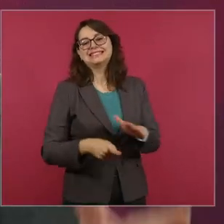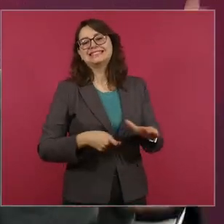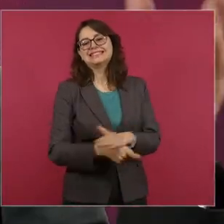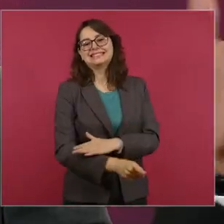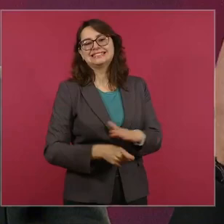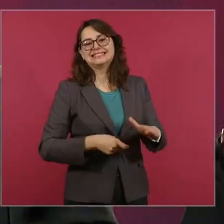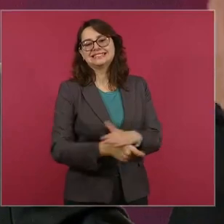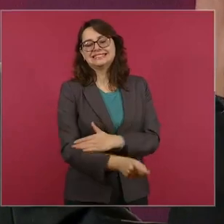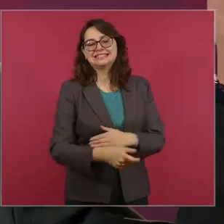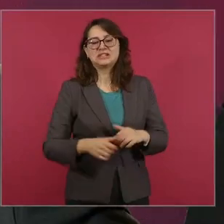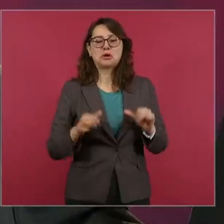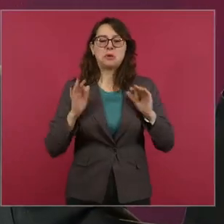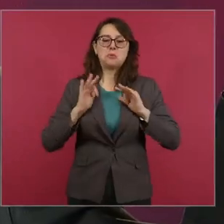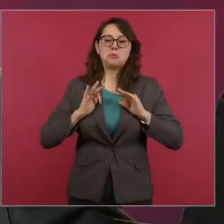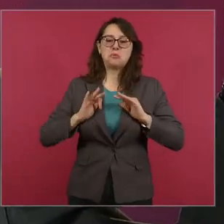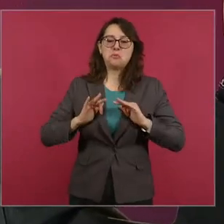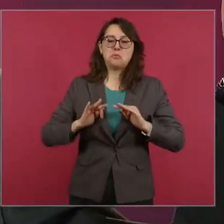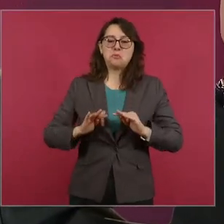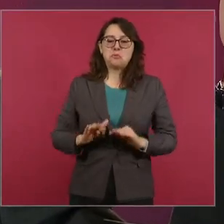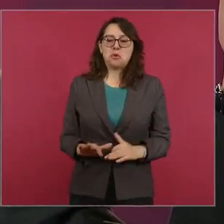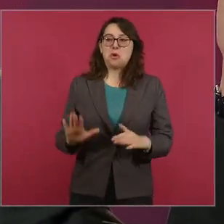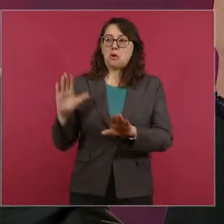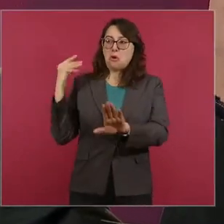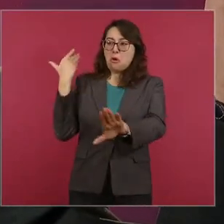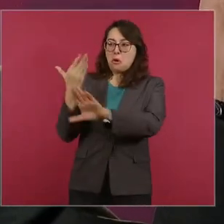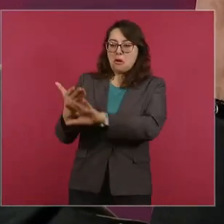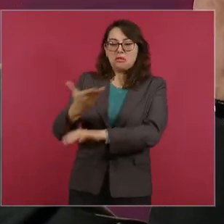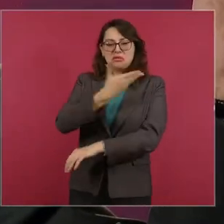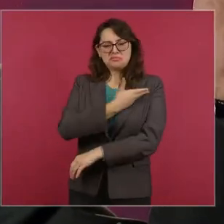¿Cuándo iban a haber insultos al presidente?